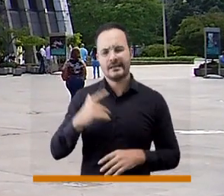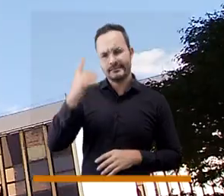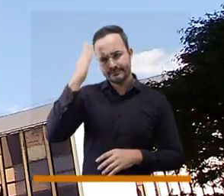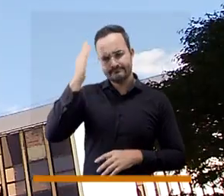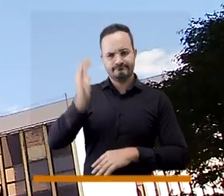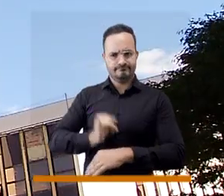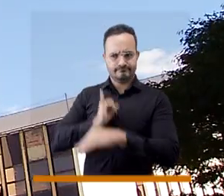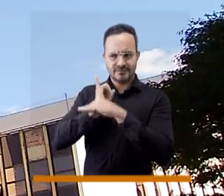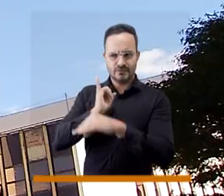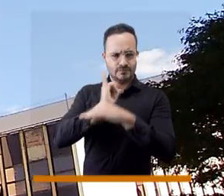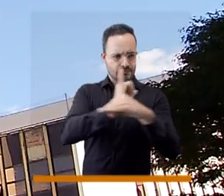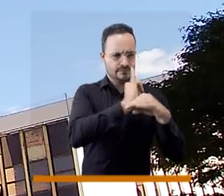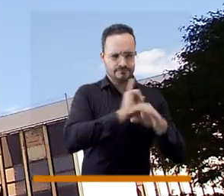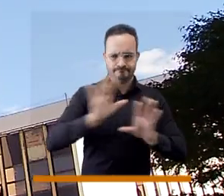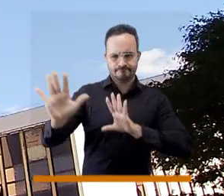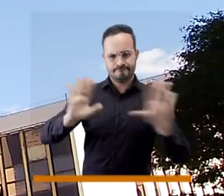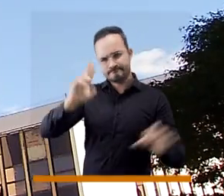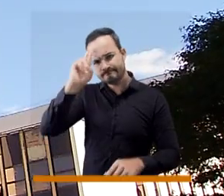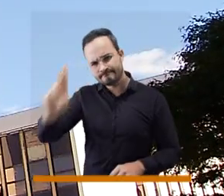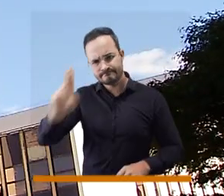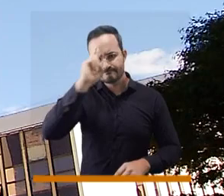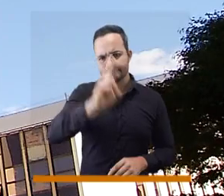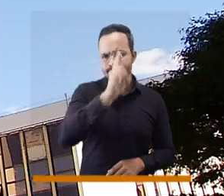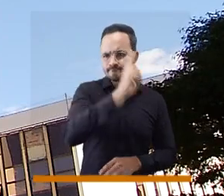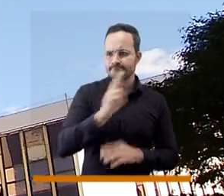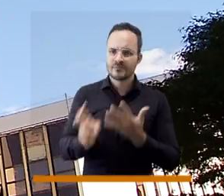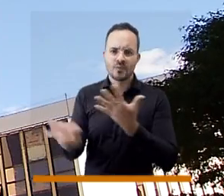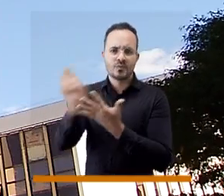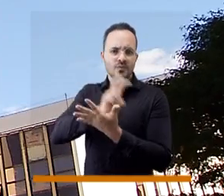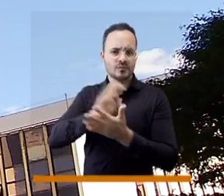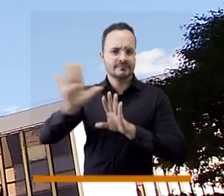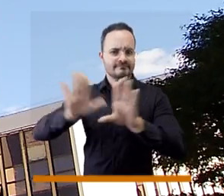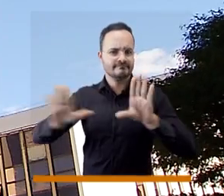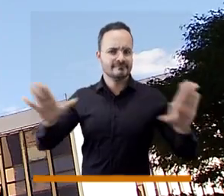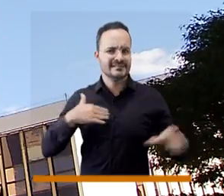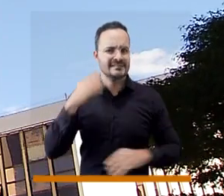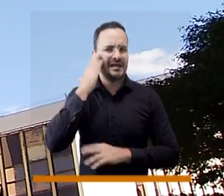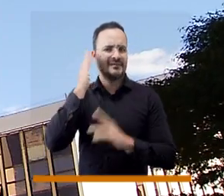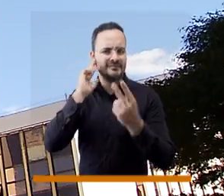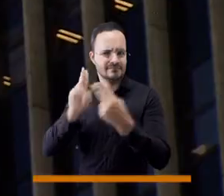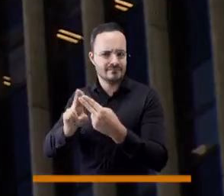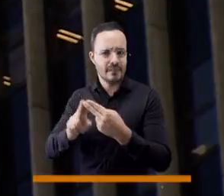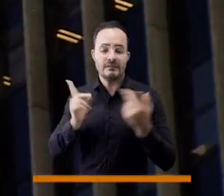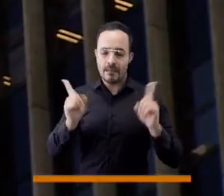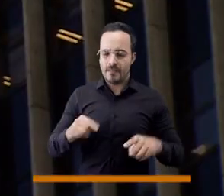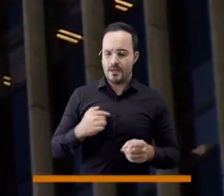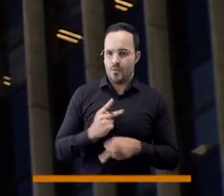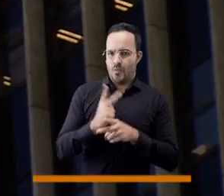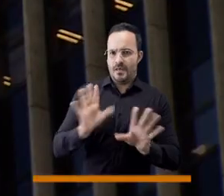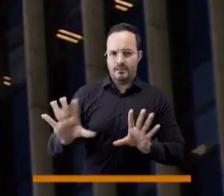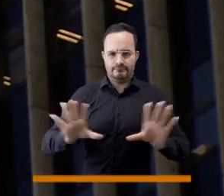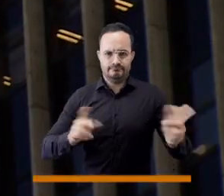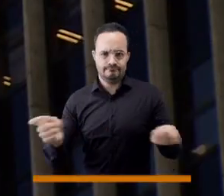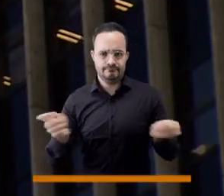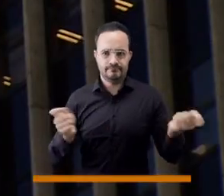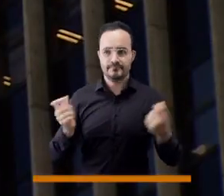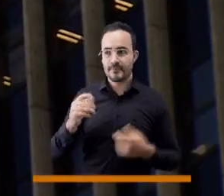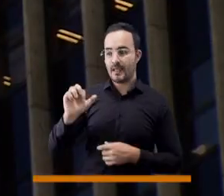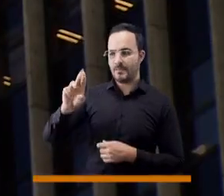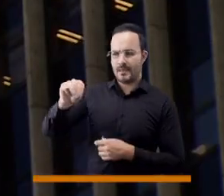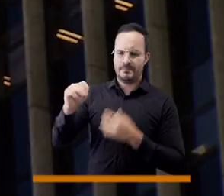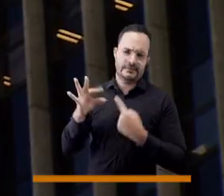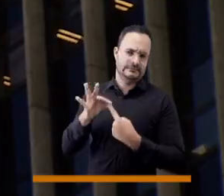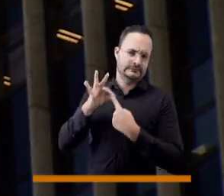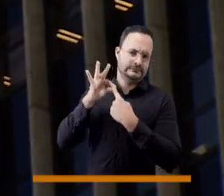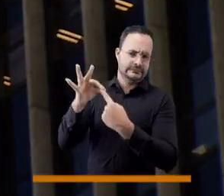gobierno corporativo, de las instituciones y desde luego cuidando a su paso por Medellín, la joya de la